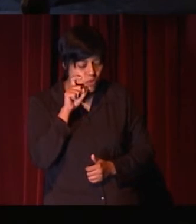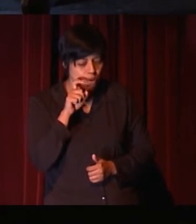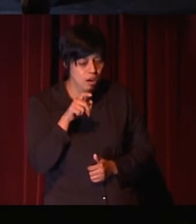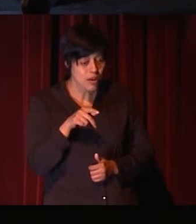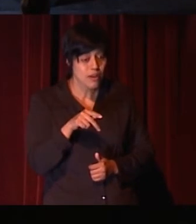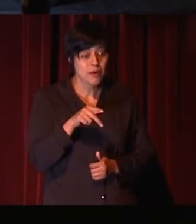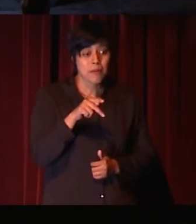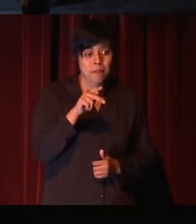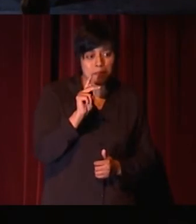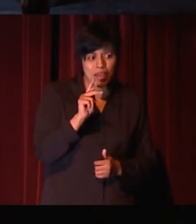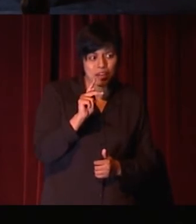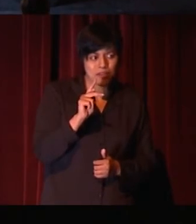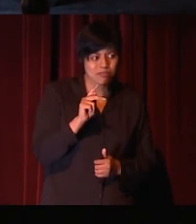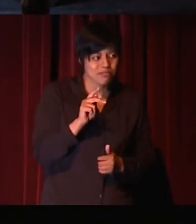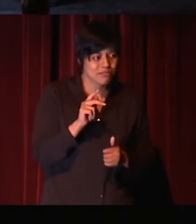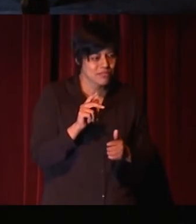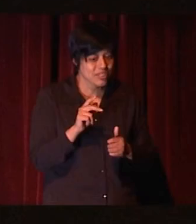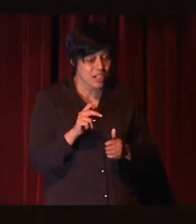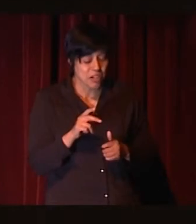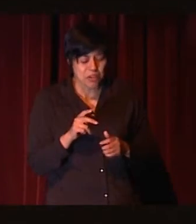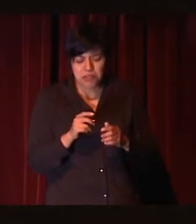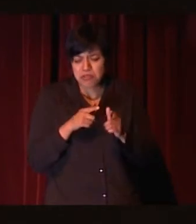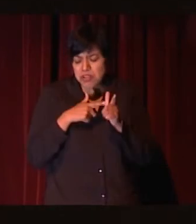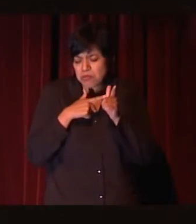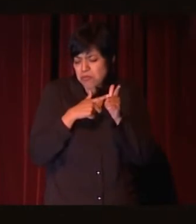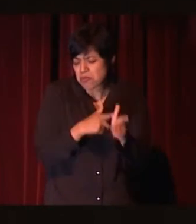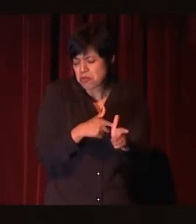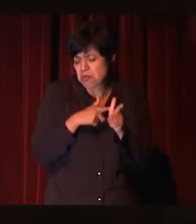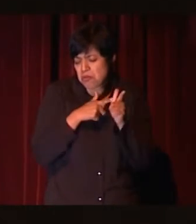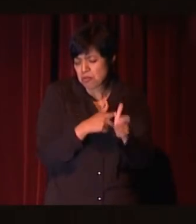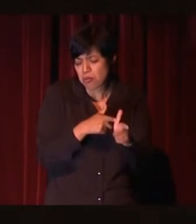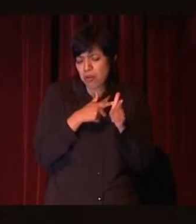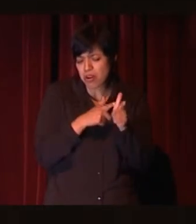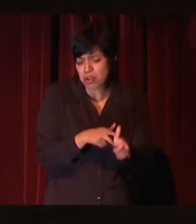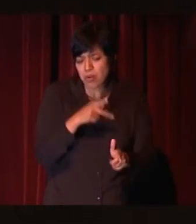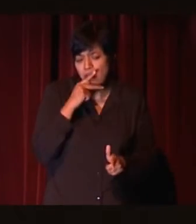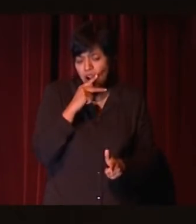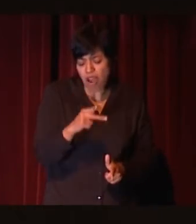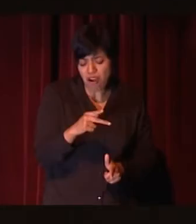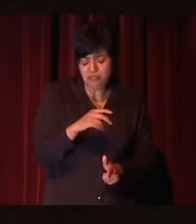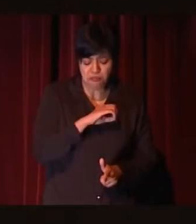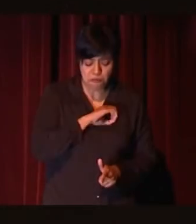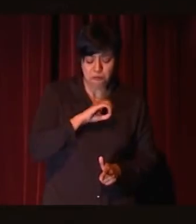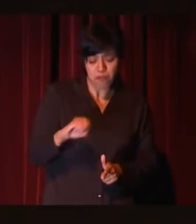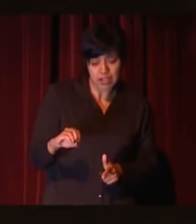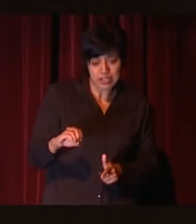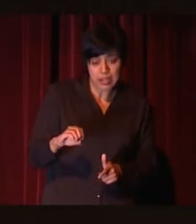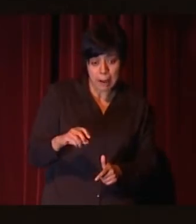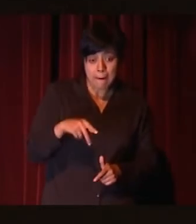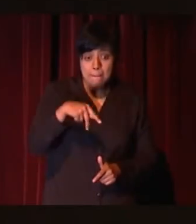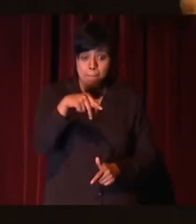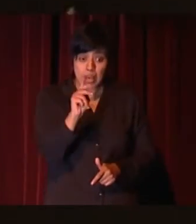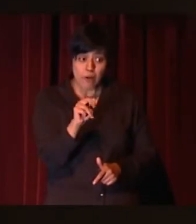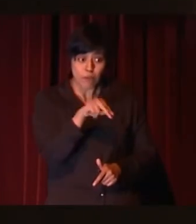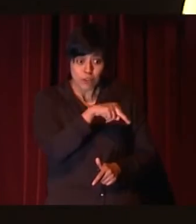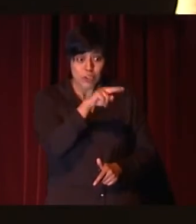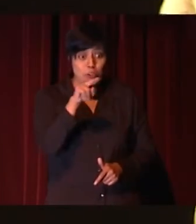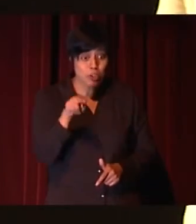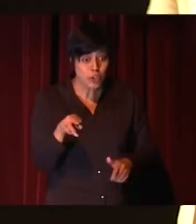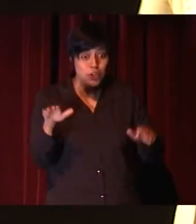no nos molestamos en cambiar nuestra manera de hablar y empezando a cambiar nuestra manera de hablar podemos también